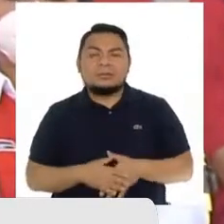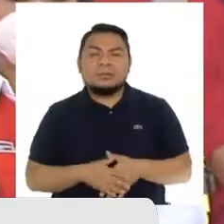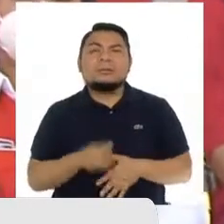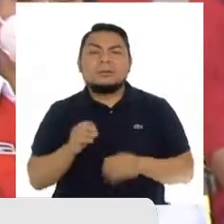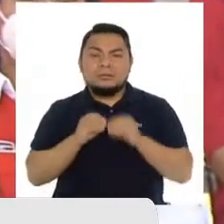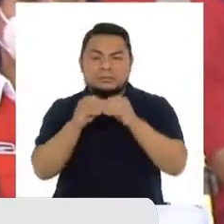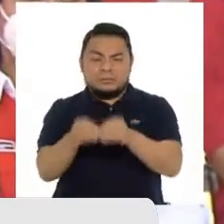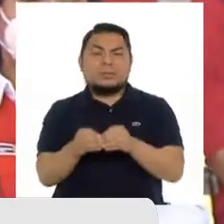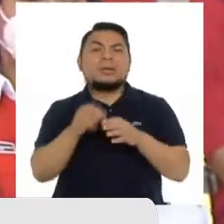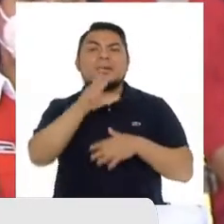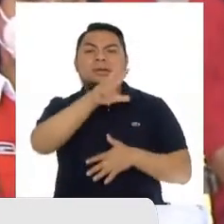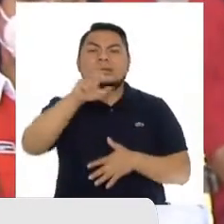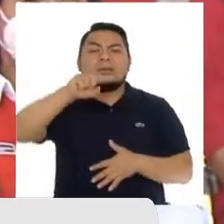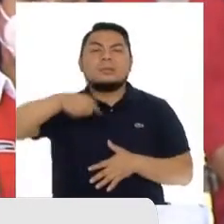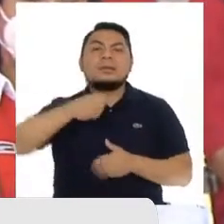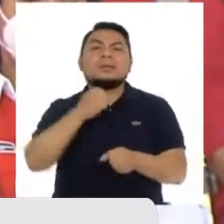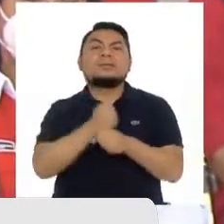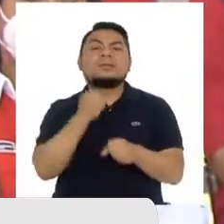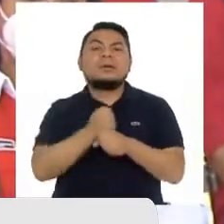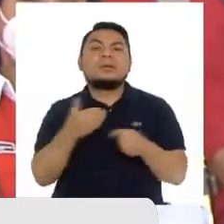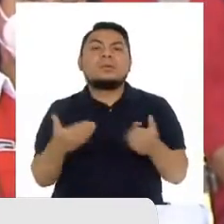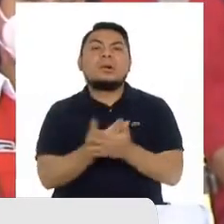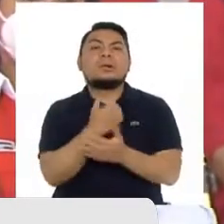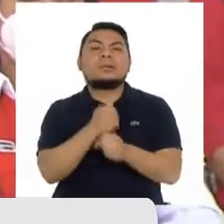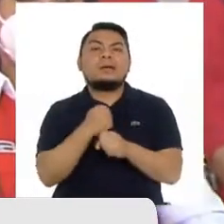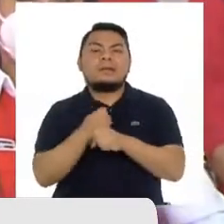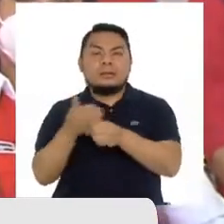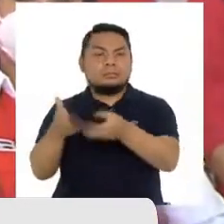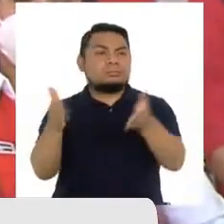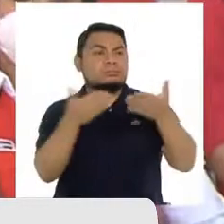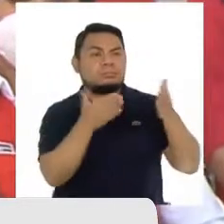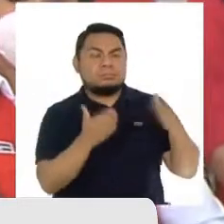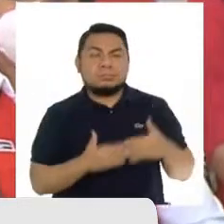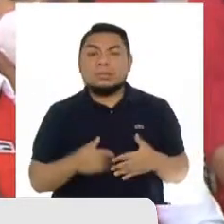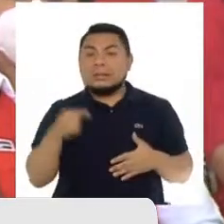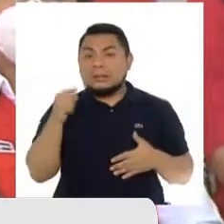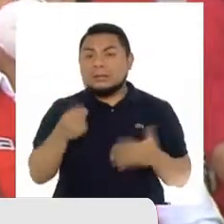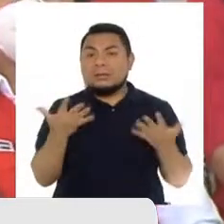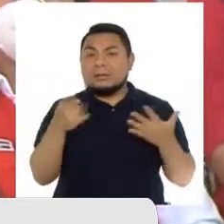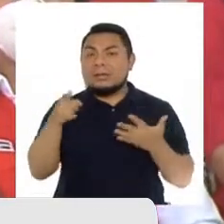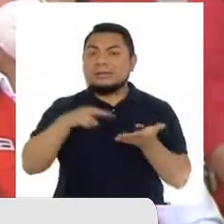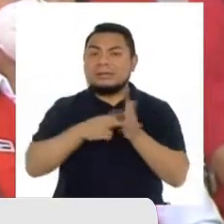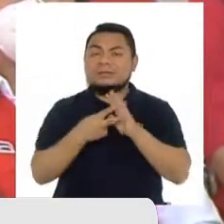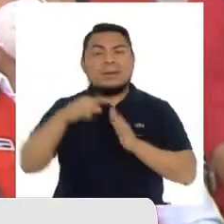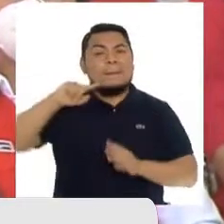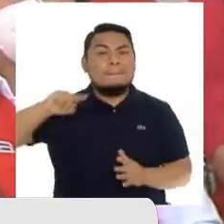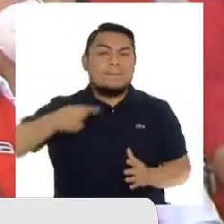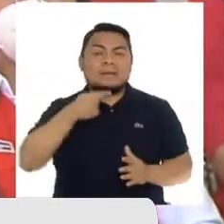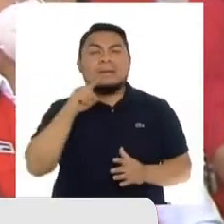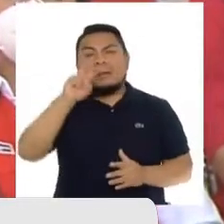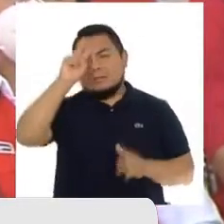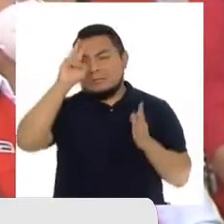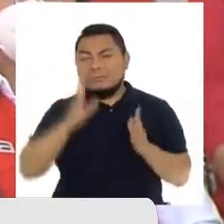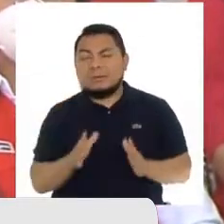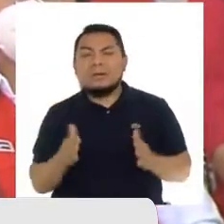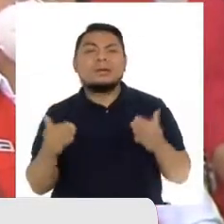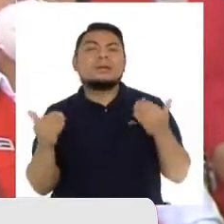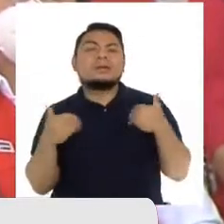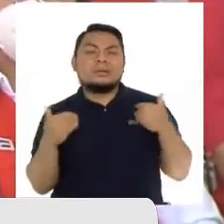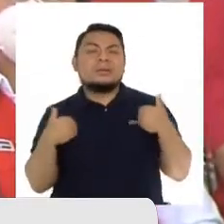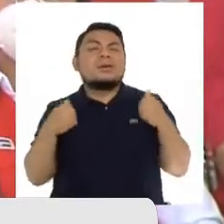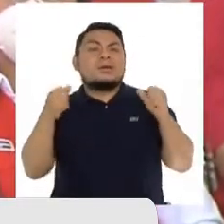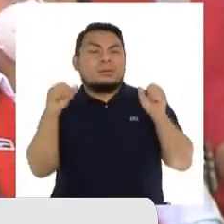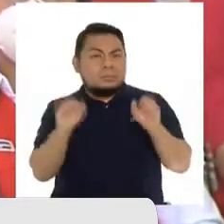crearon 300.000 puestos de trabajo lo que conlleva que miles de nuestros compatriotas tengan la